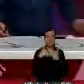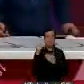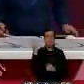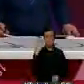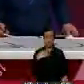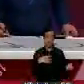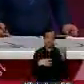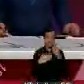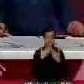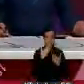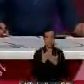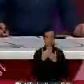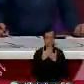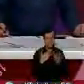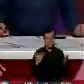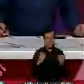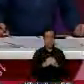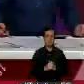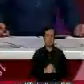información.